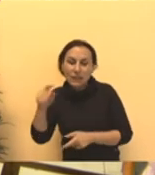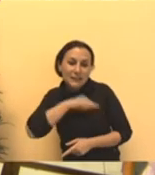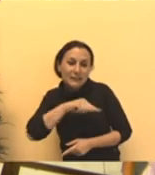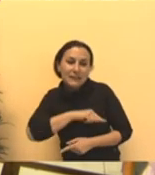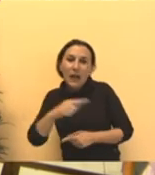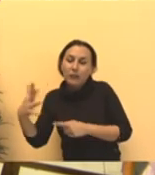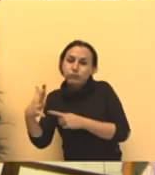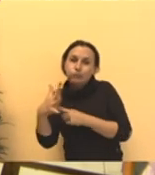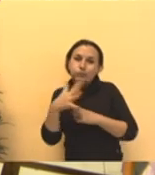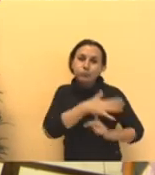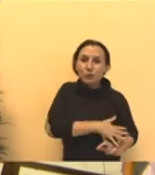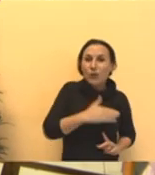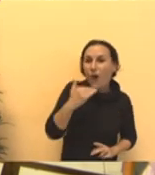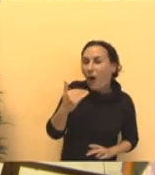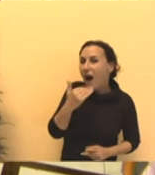como...